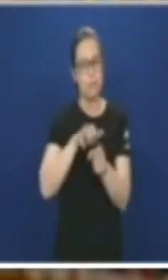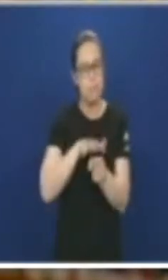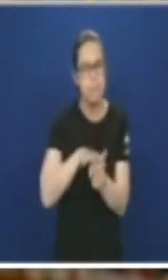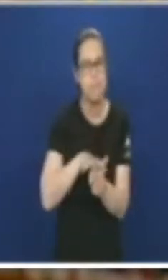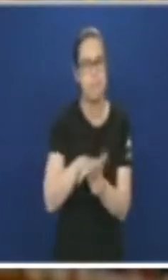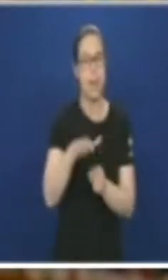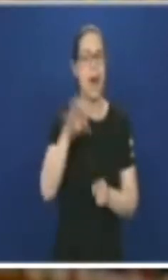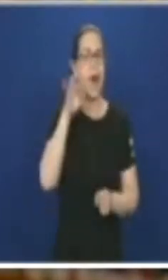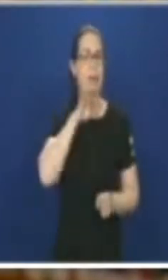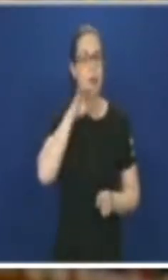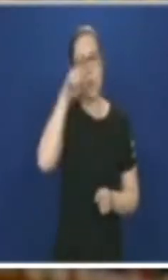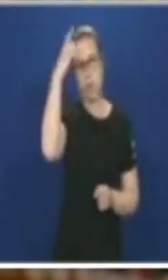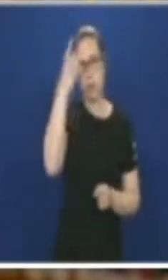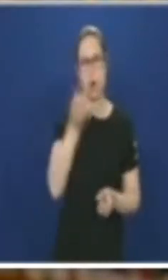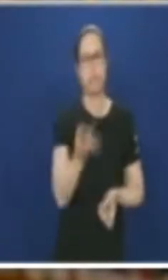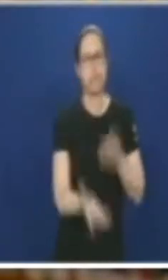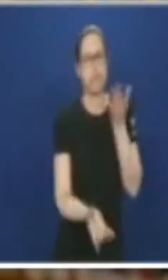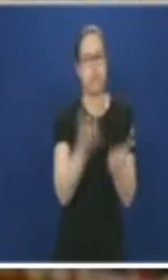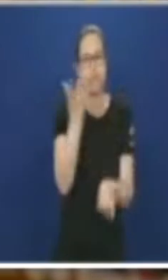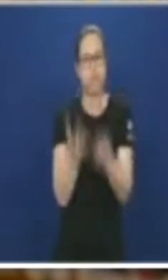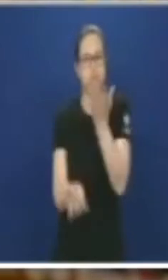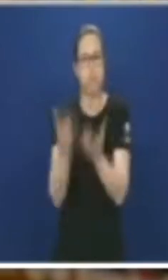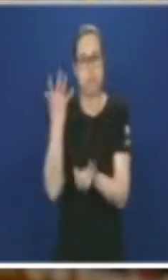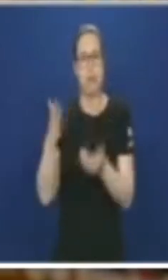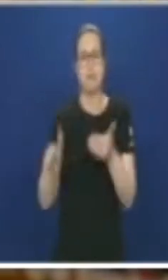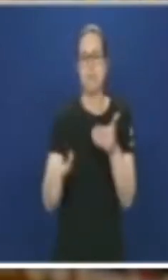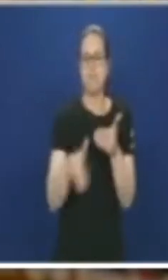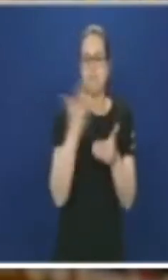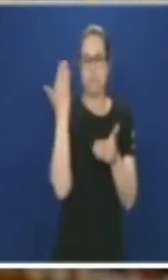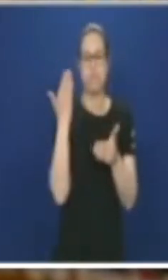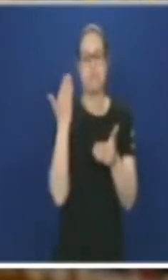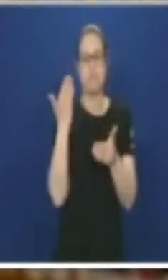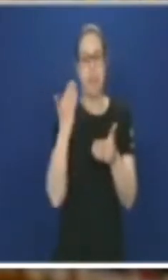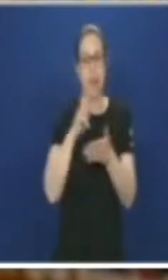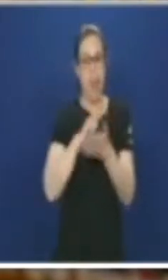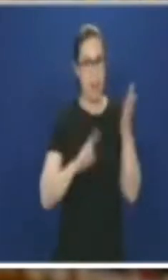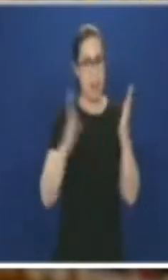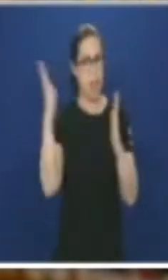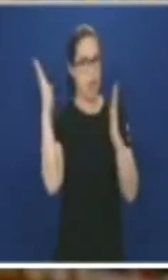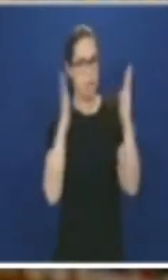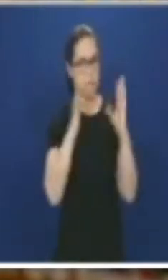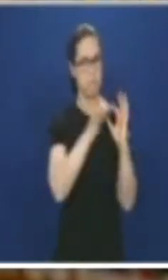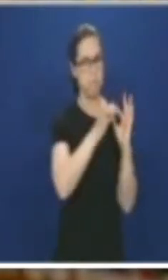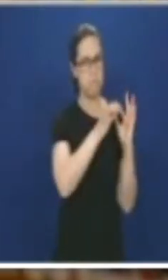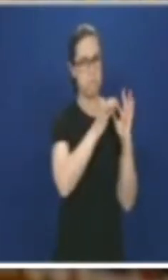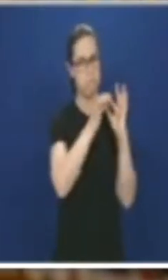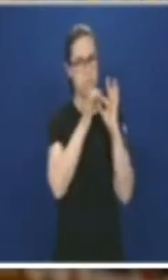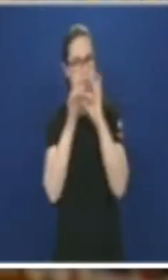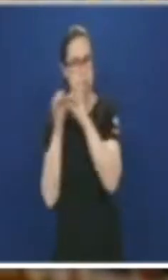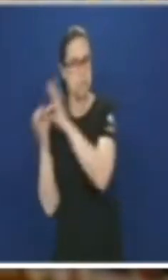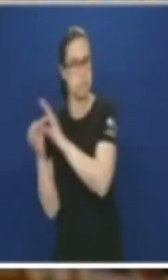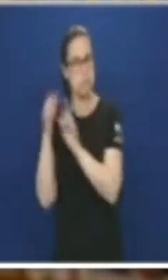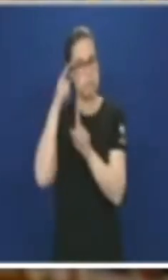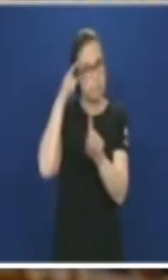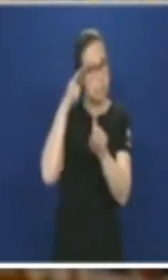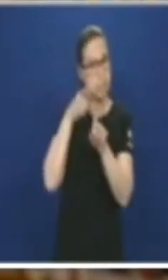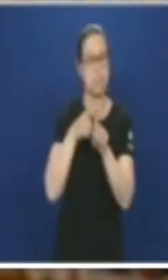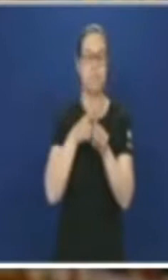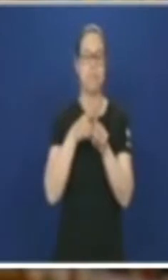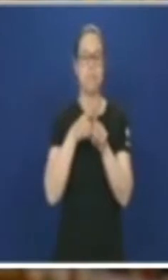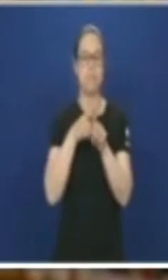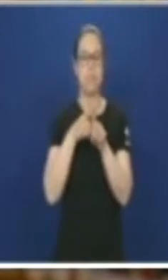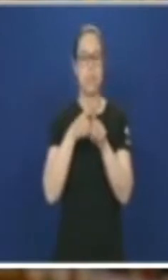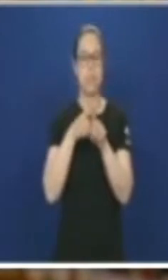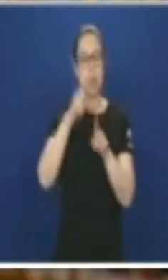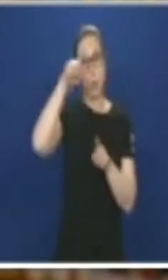galega do seu tempo, con raíces, pero do seu tempo, que poidan pues, cambiar a face